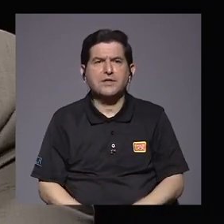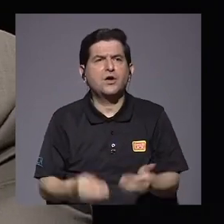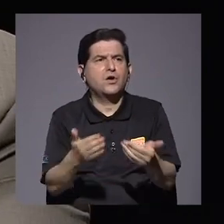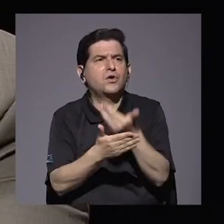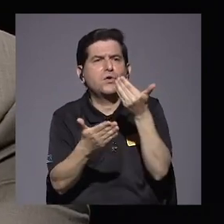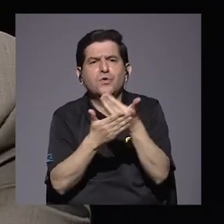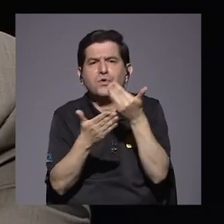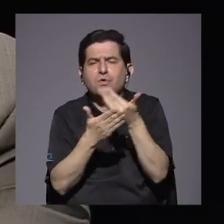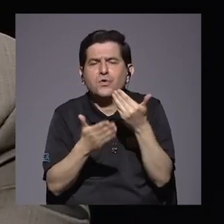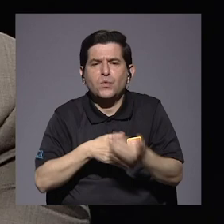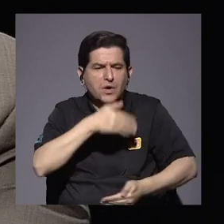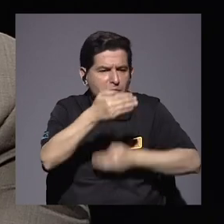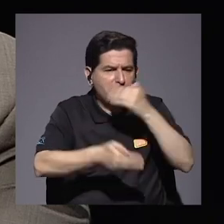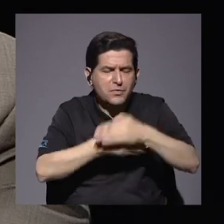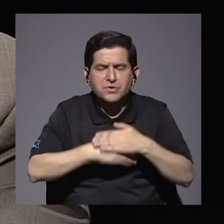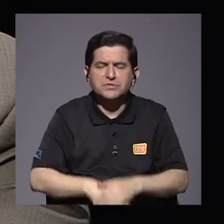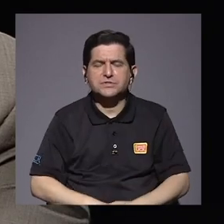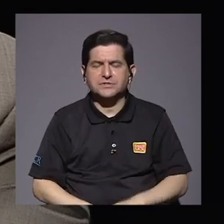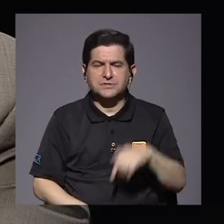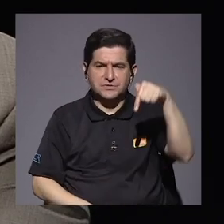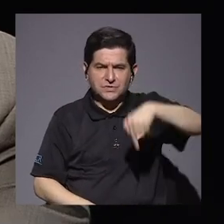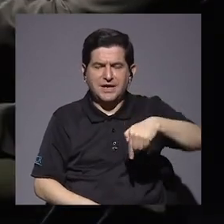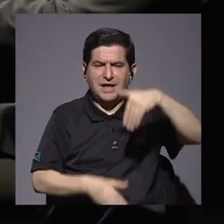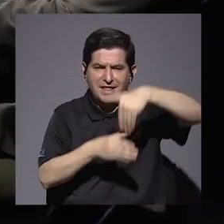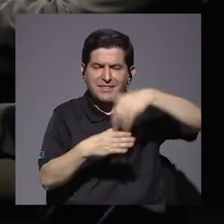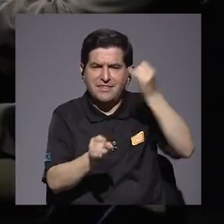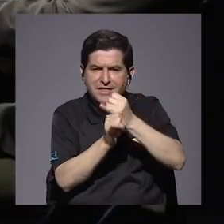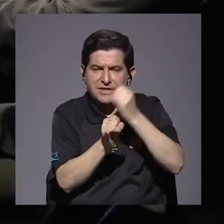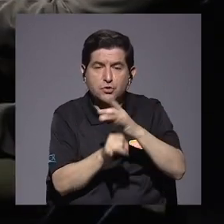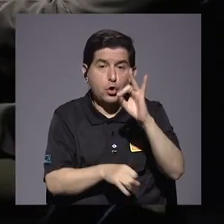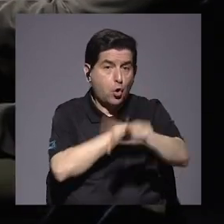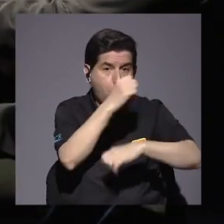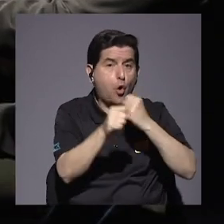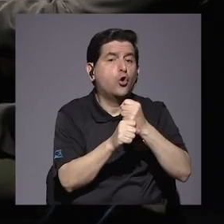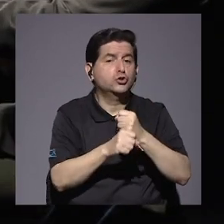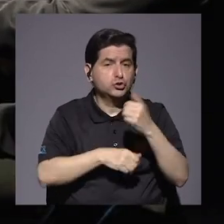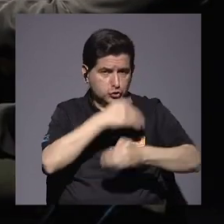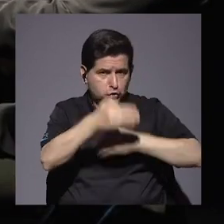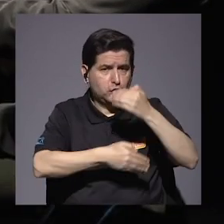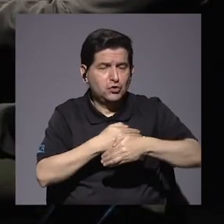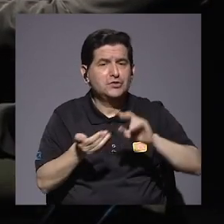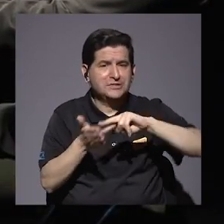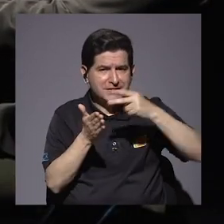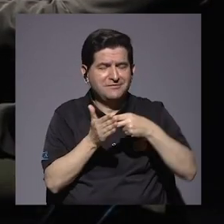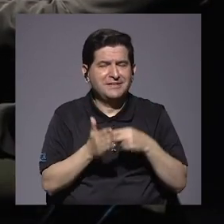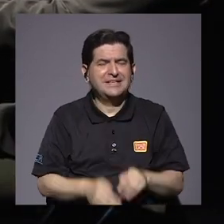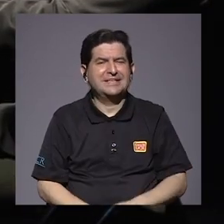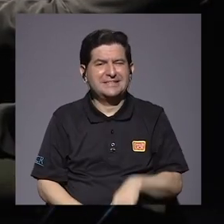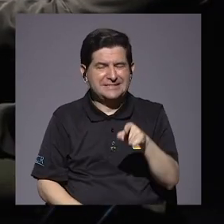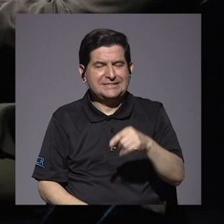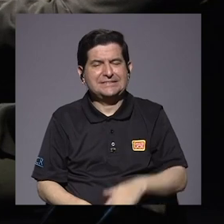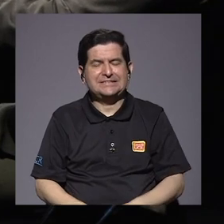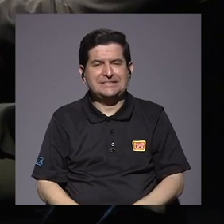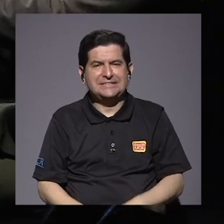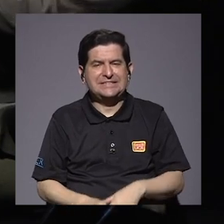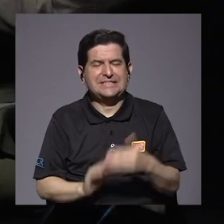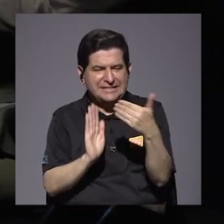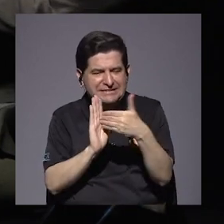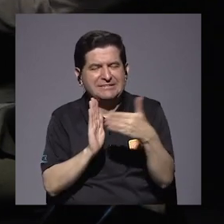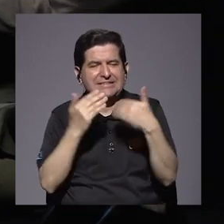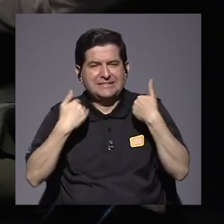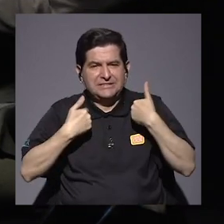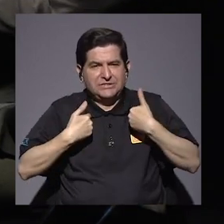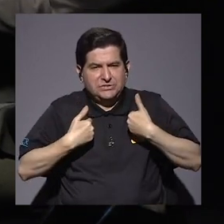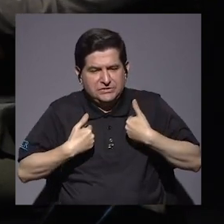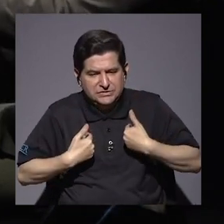fresco también a la gestión institucional. 8 años de gestión, sin duda alguna, generan desgaste. En la Universidad